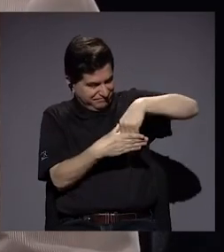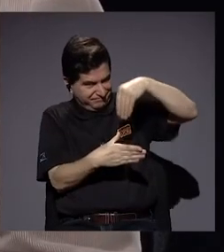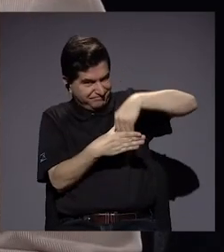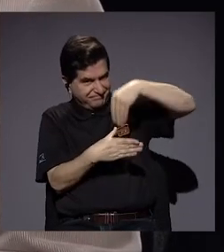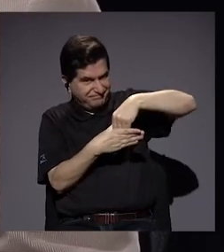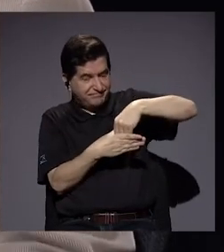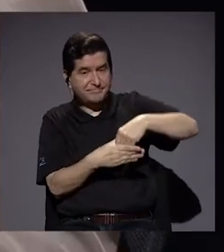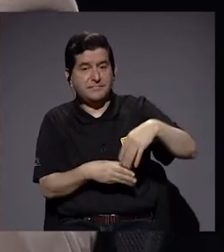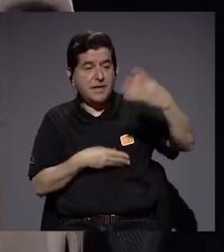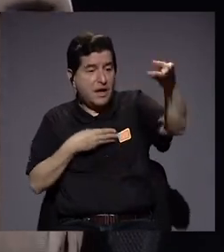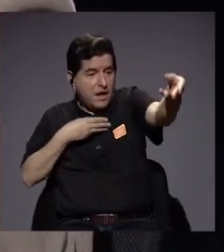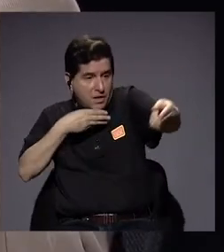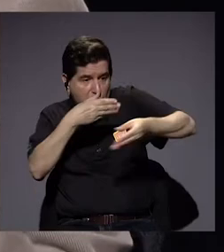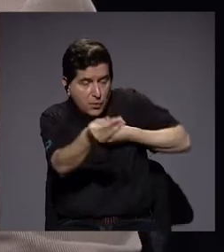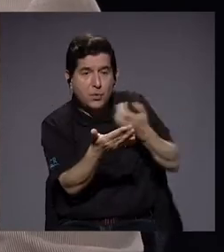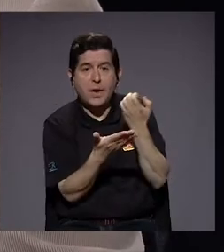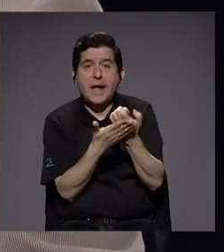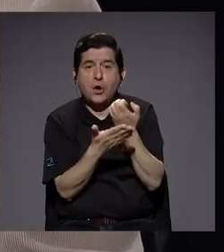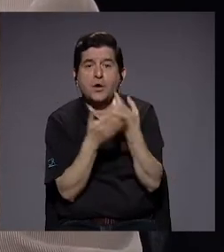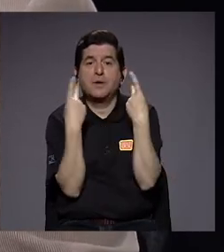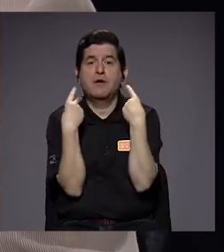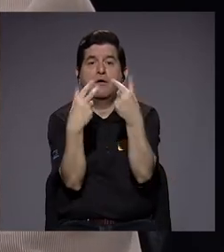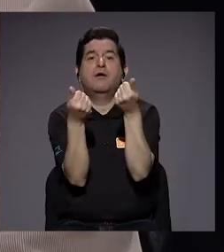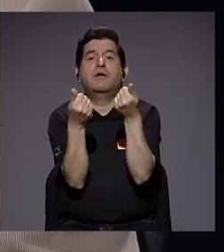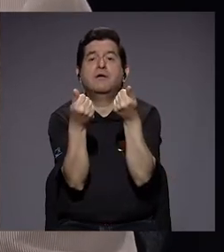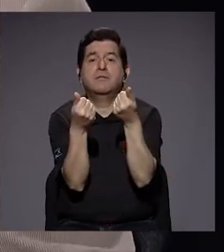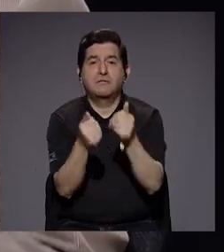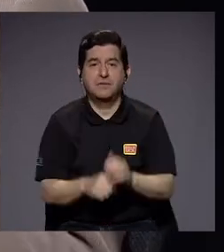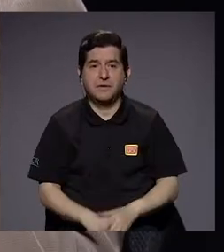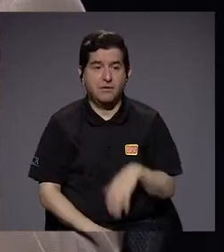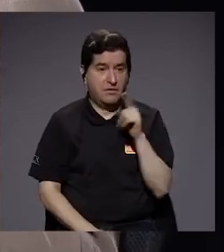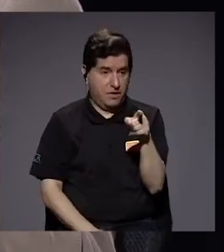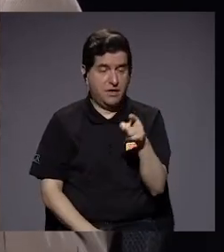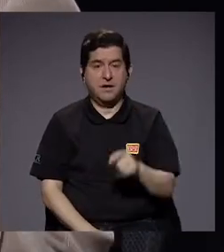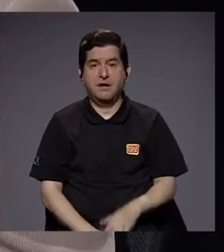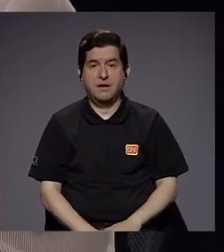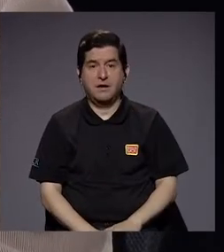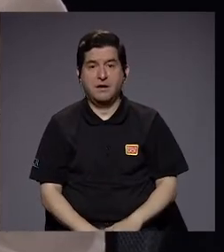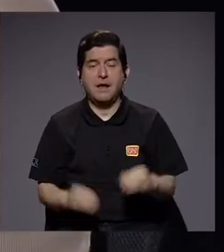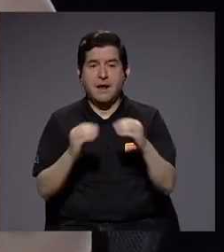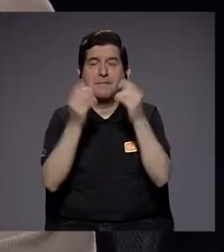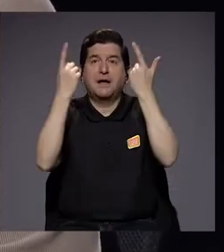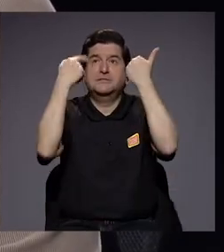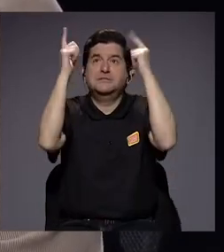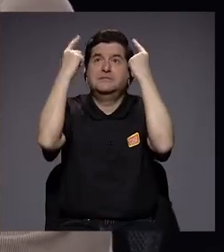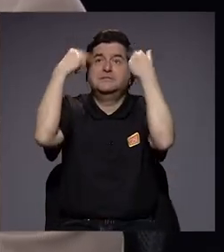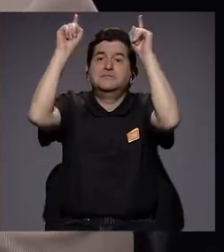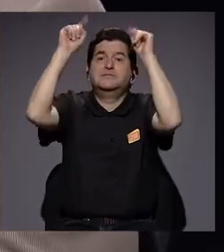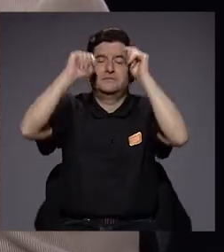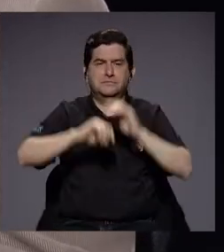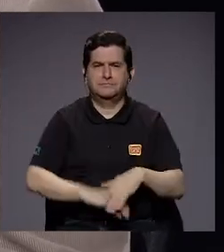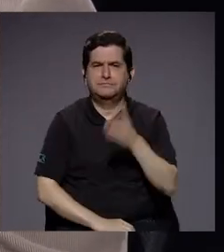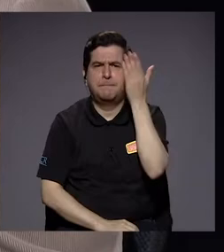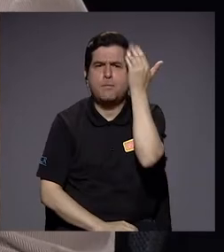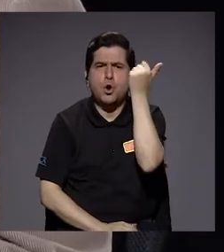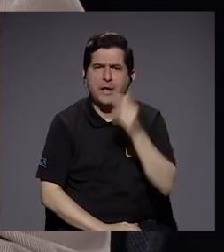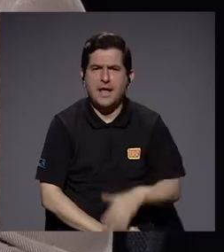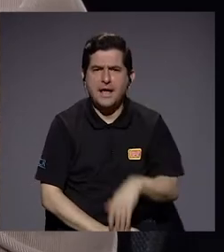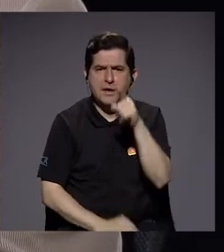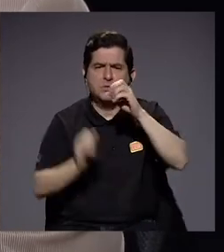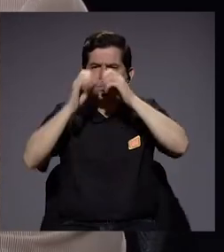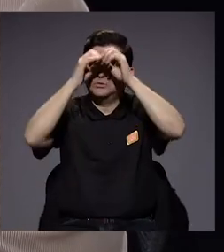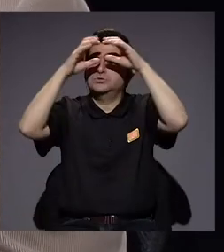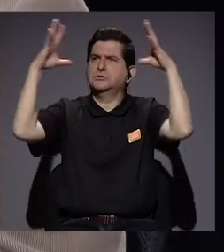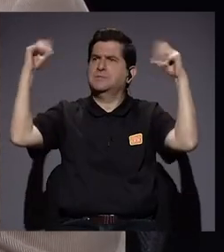inversión, el retorno económico va a ser muy rápido y va a ser mucho, mucho más eficiente también. ¿Por qué? Porque